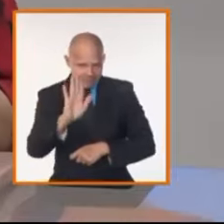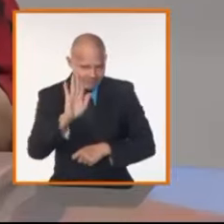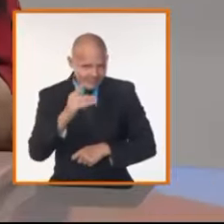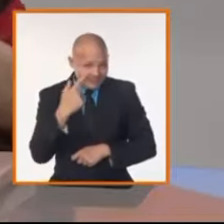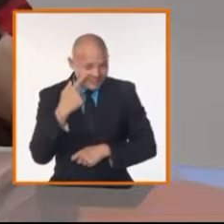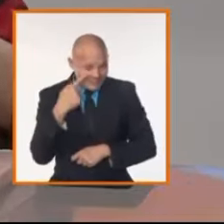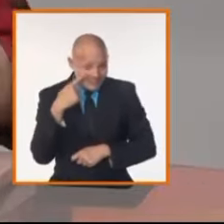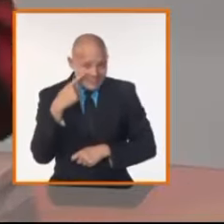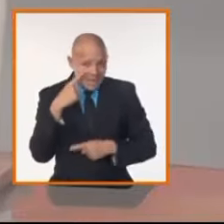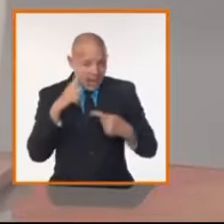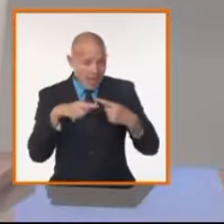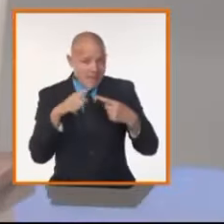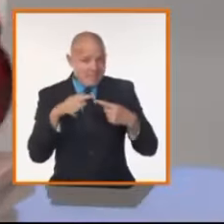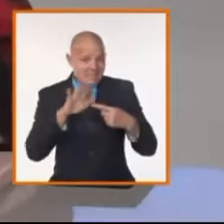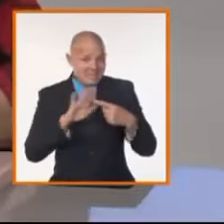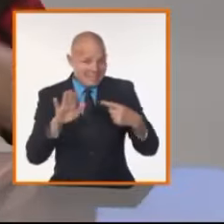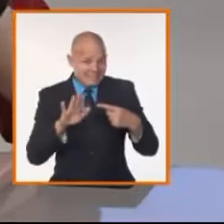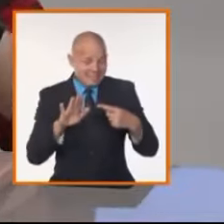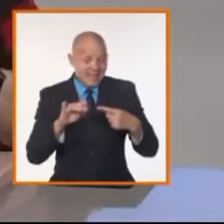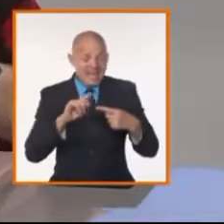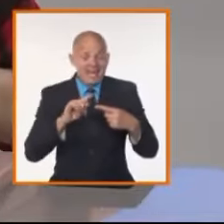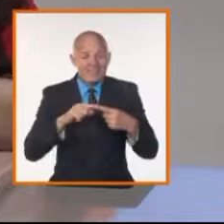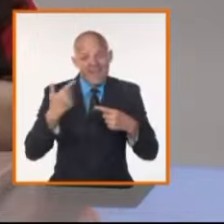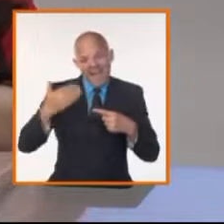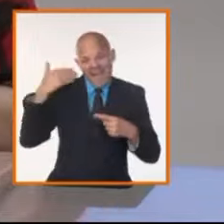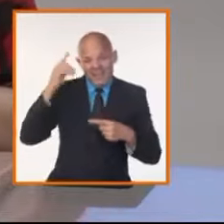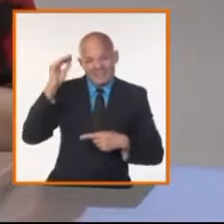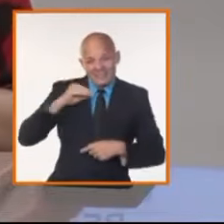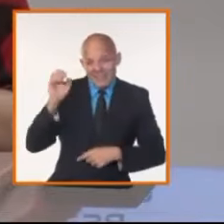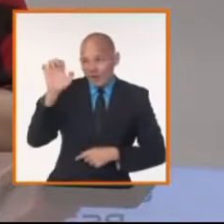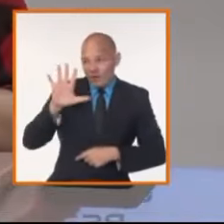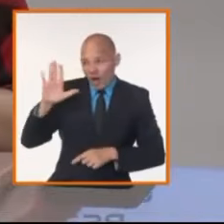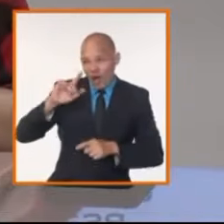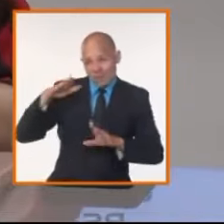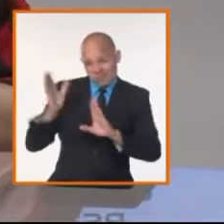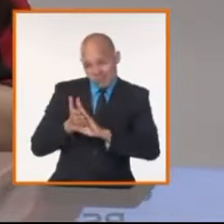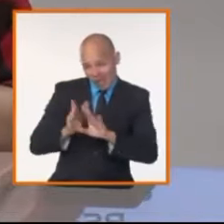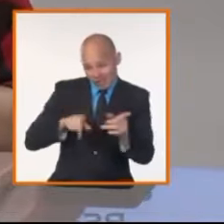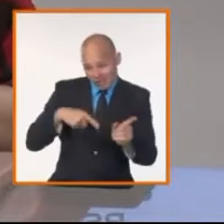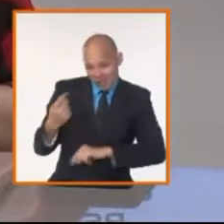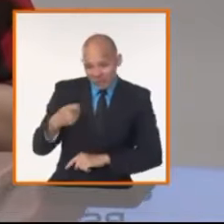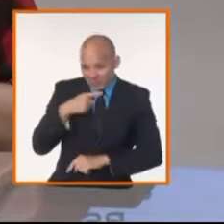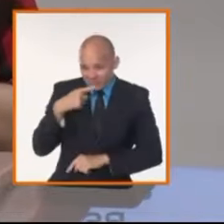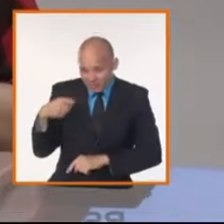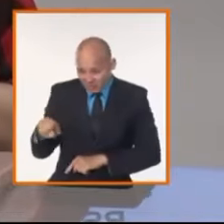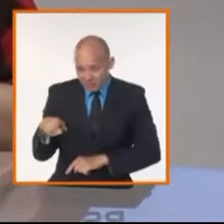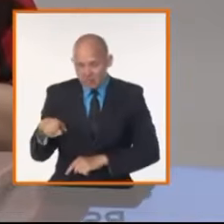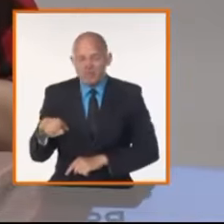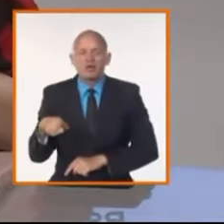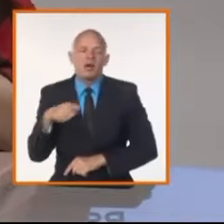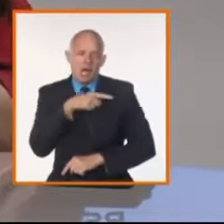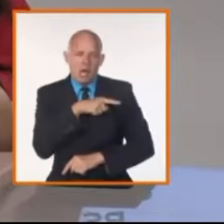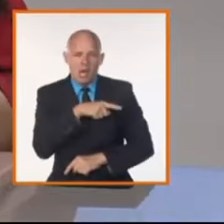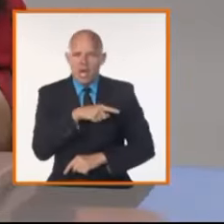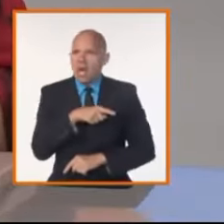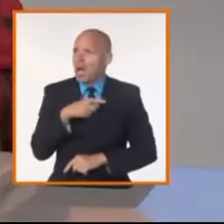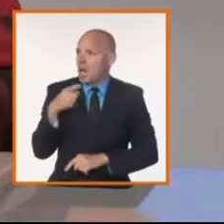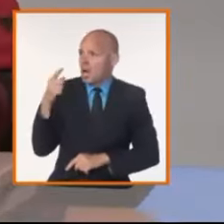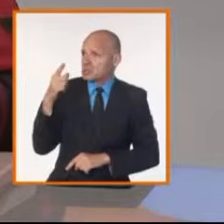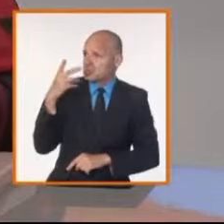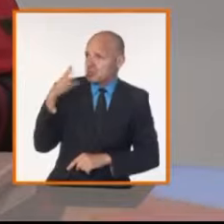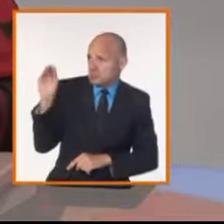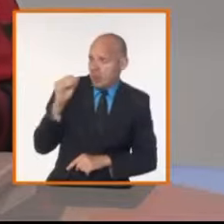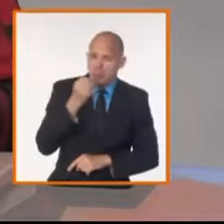países occidentales impusieran Exacto las sanciones eh Y es importantísimo en 2023